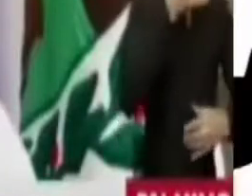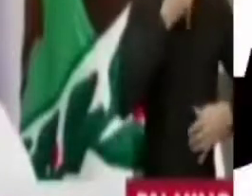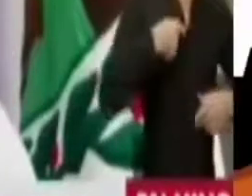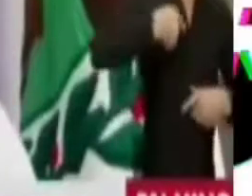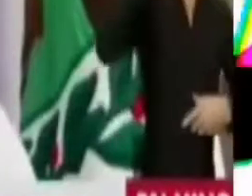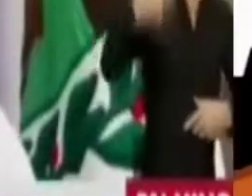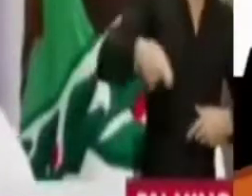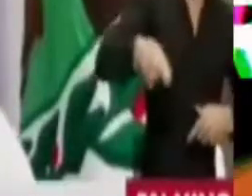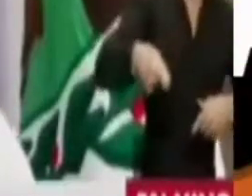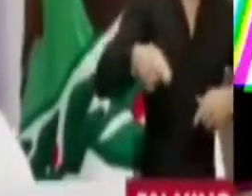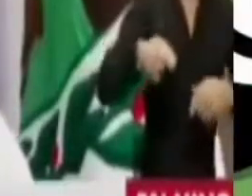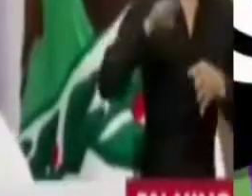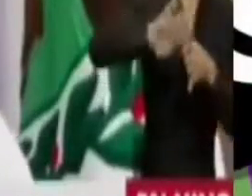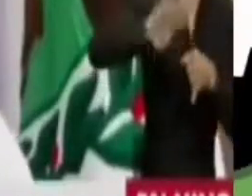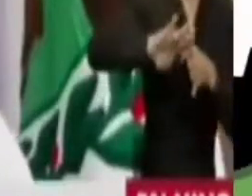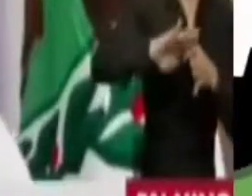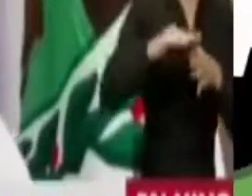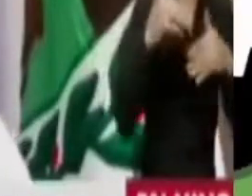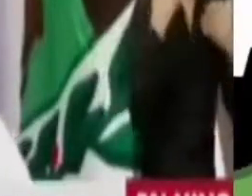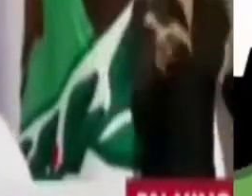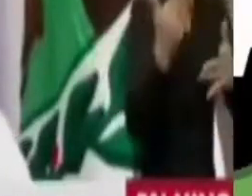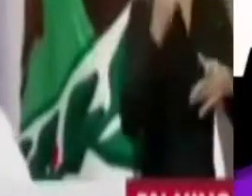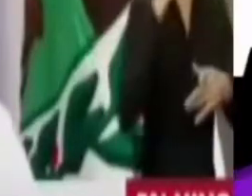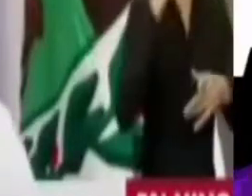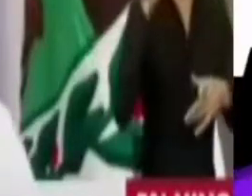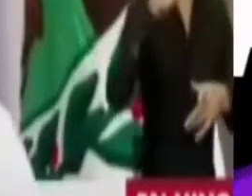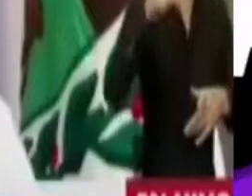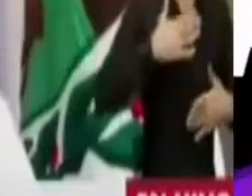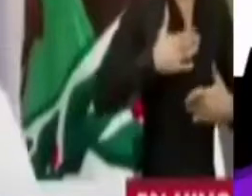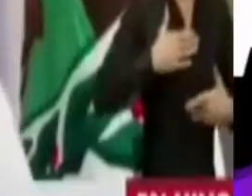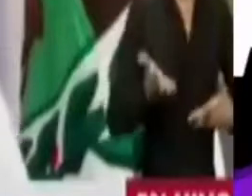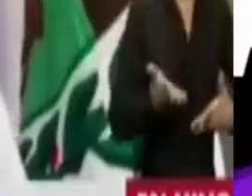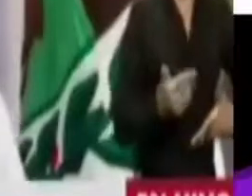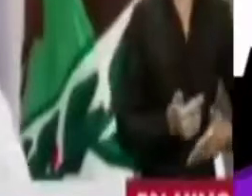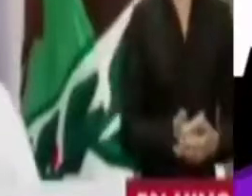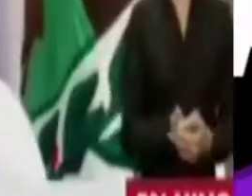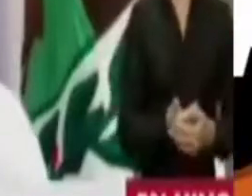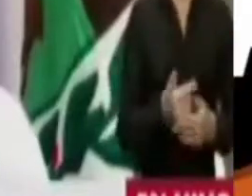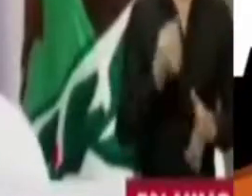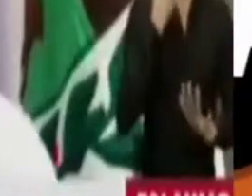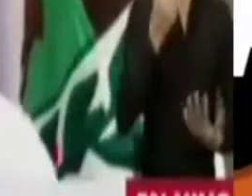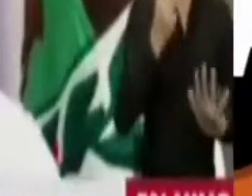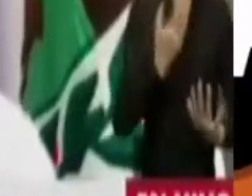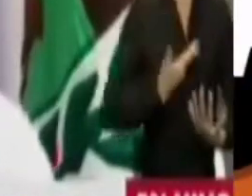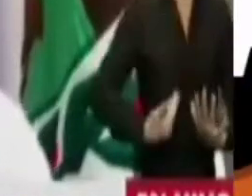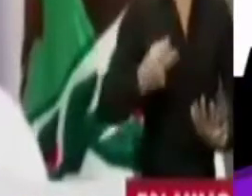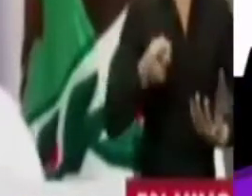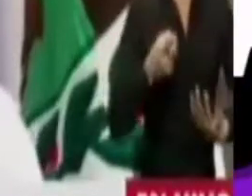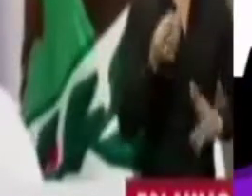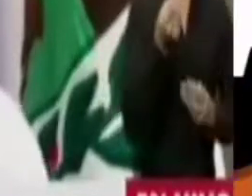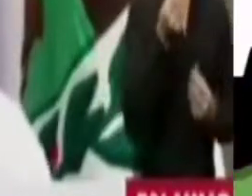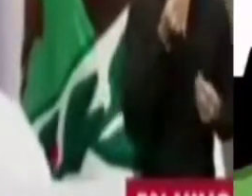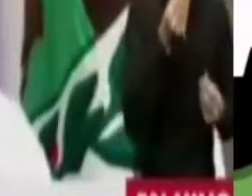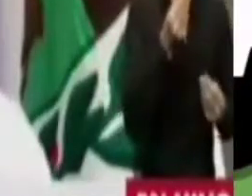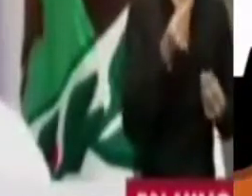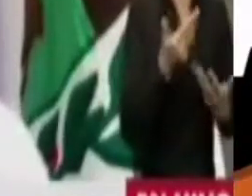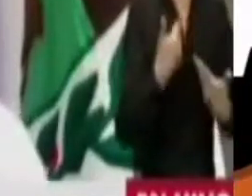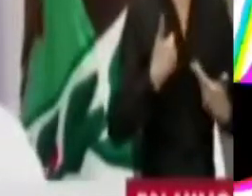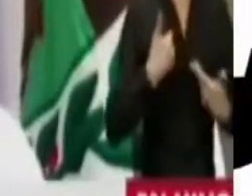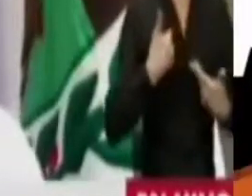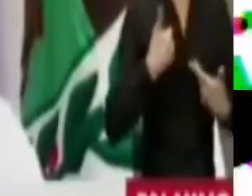porque está incluido en el presupuesto. Claro. Es decir, que ahora que, de todas